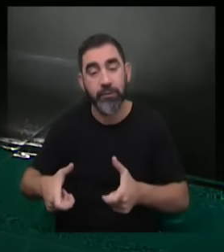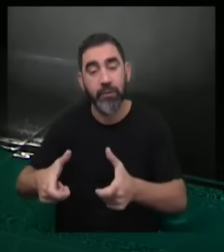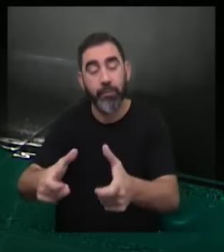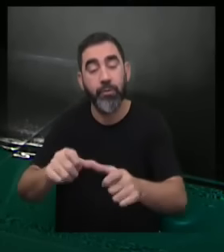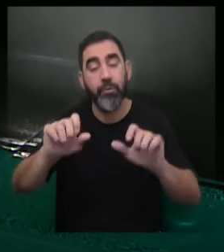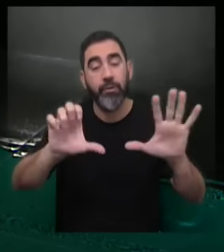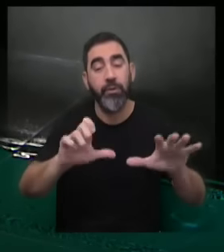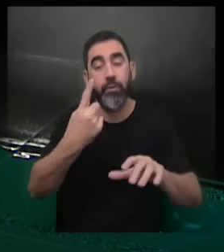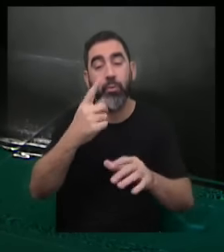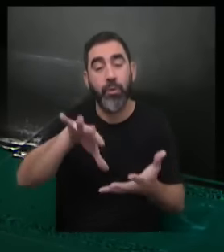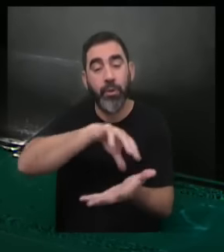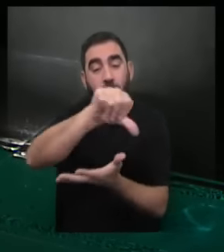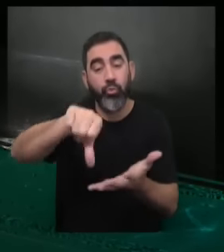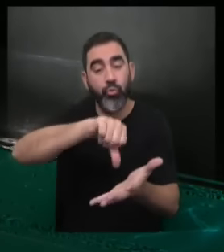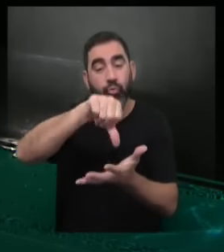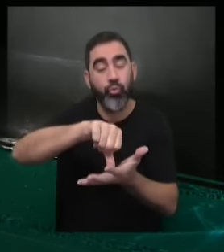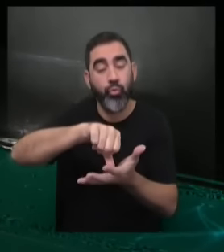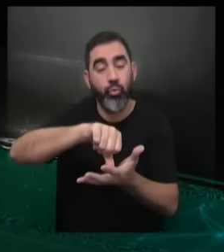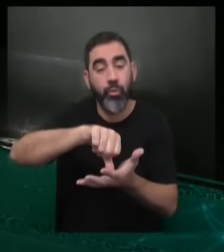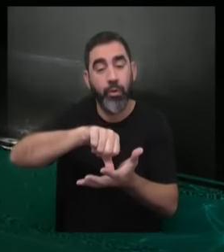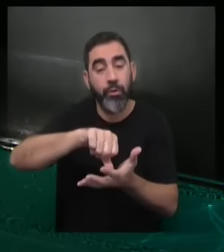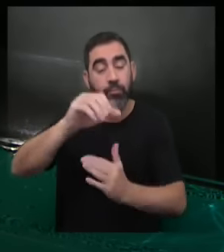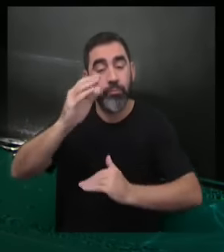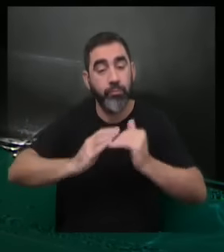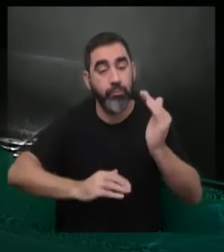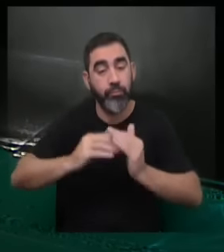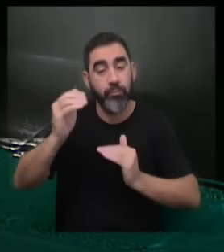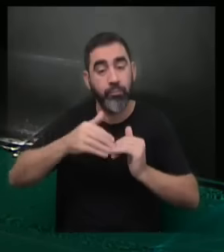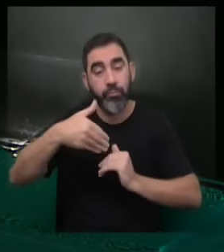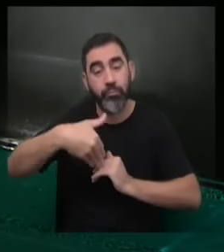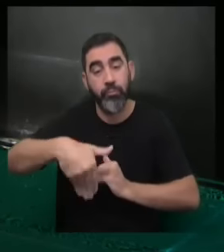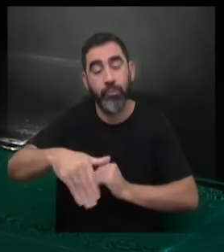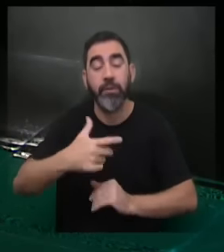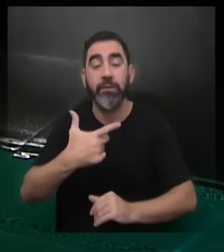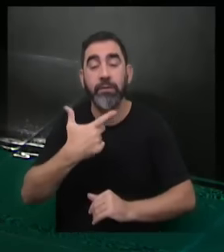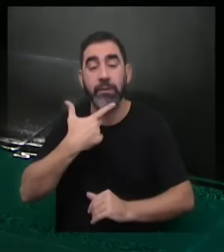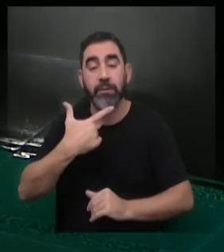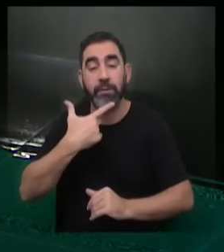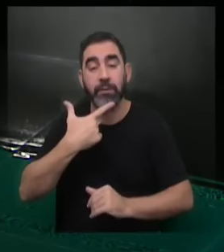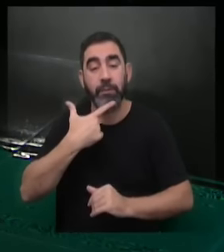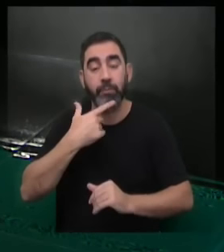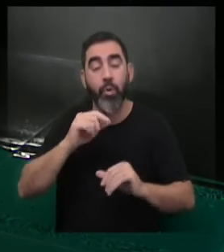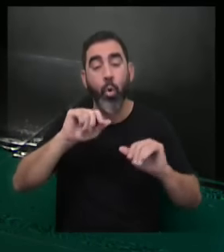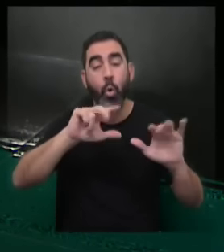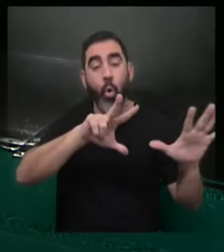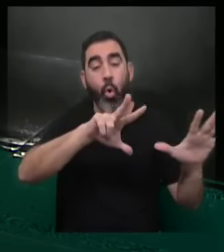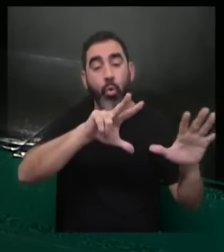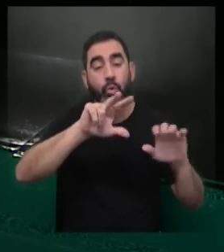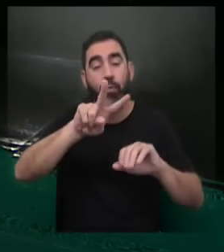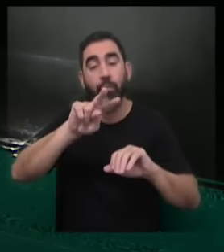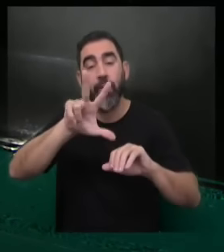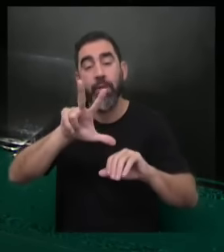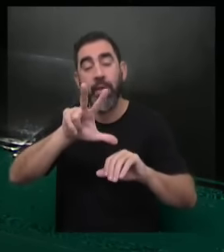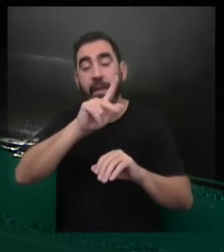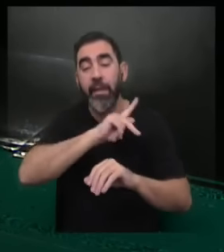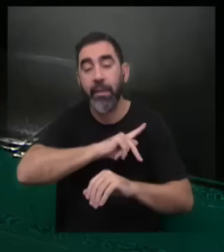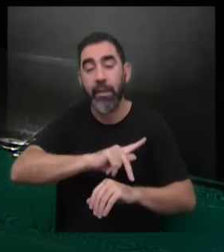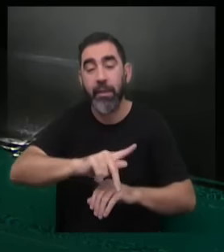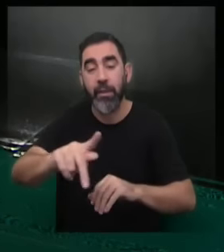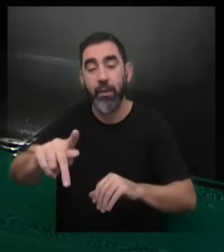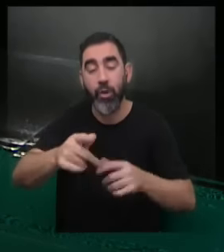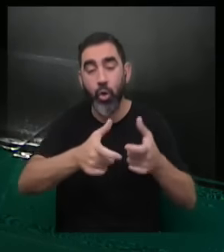61 localidades del país las obras comenzarán en el mes de septiembre y serán de 823 km